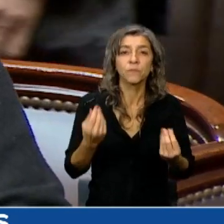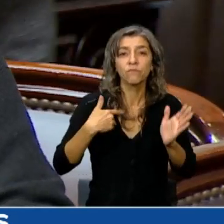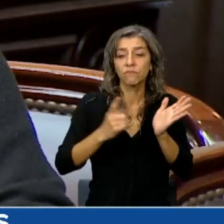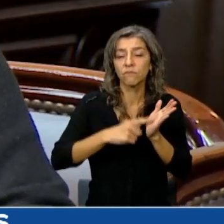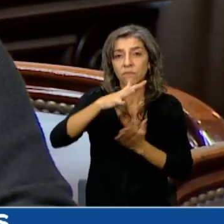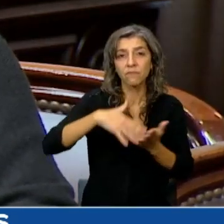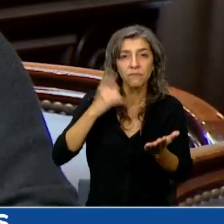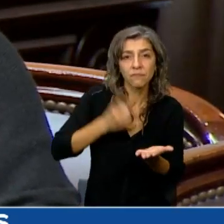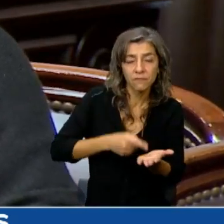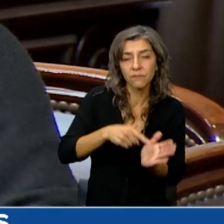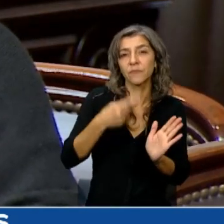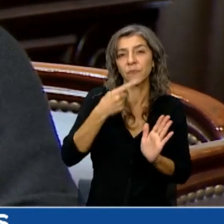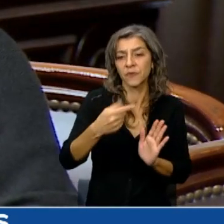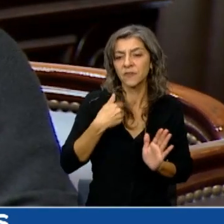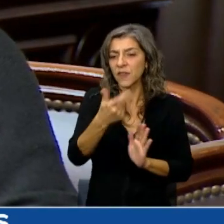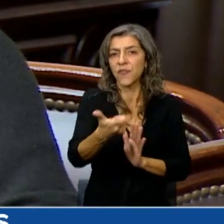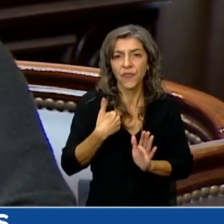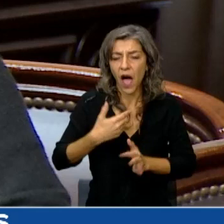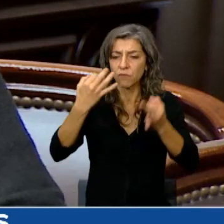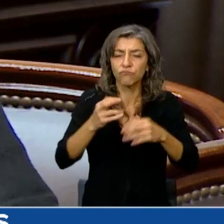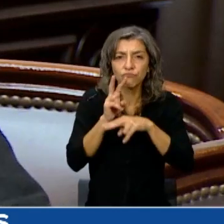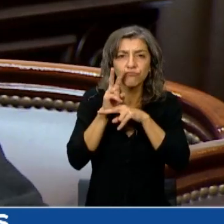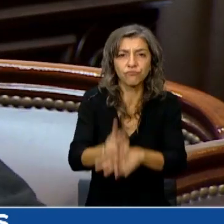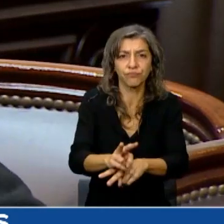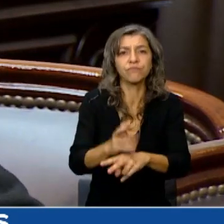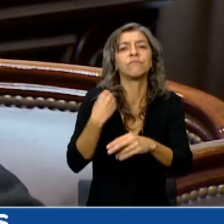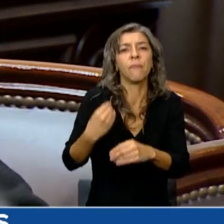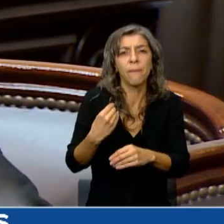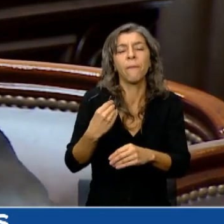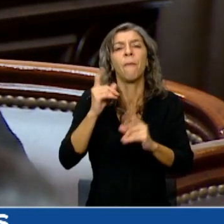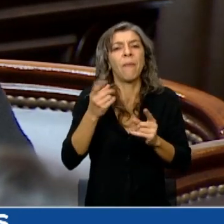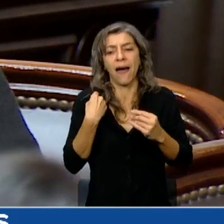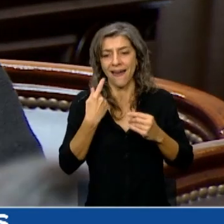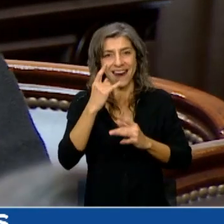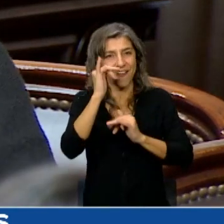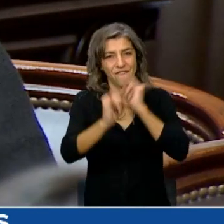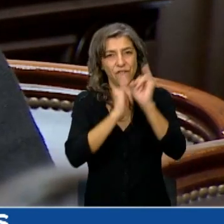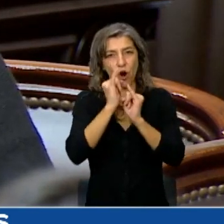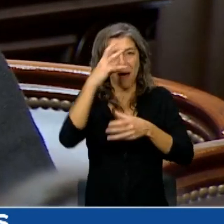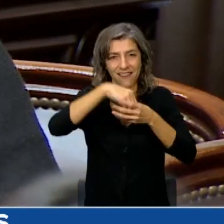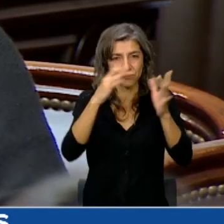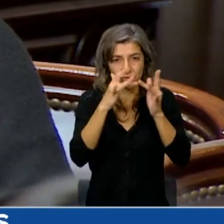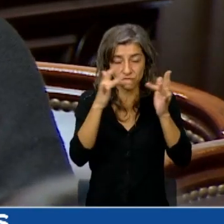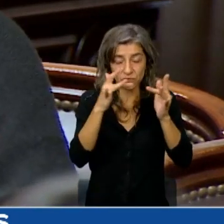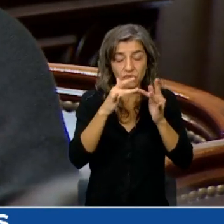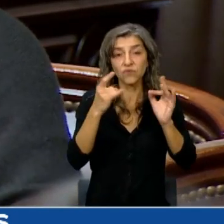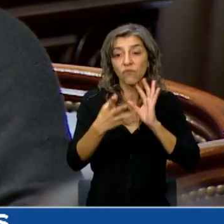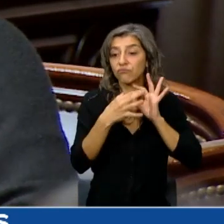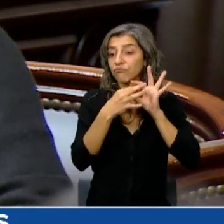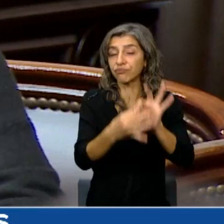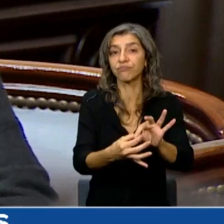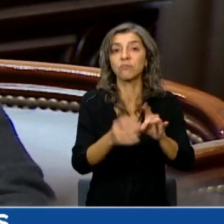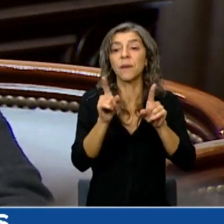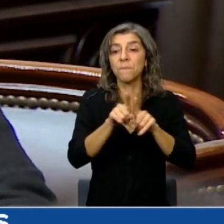de conservación, aseguramiento y revelación de datos informáticos en congruencias con las que se